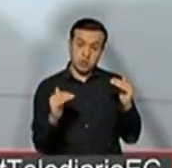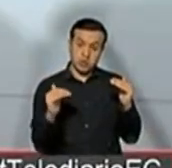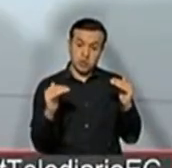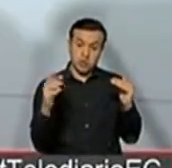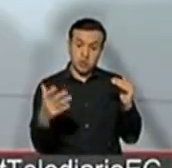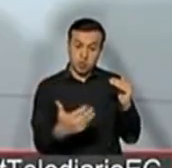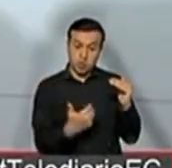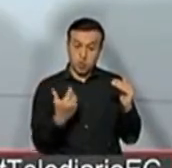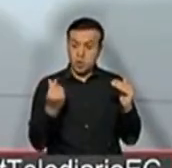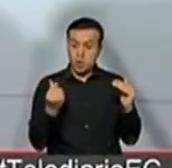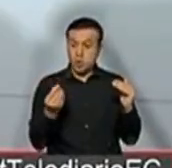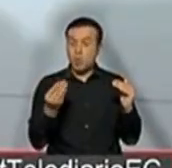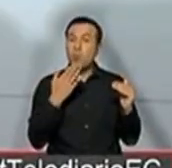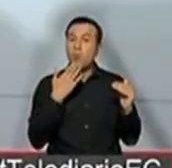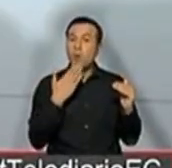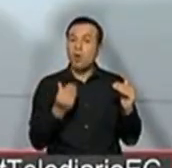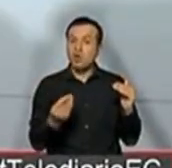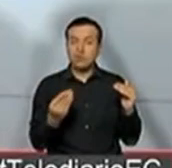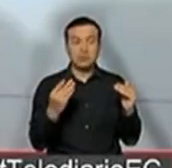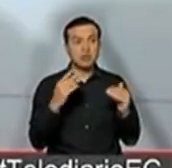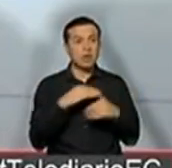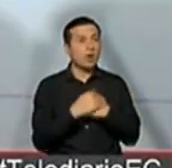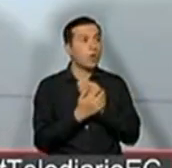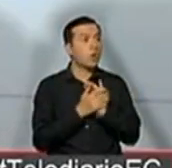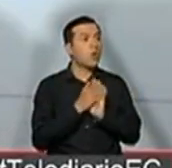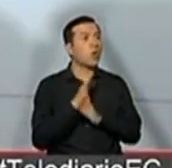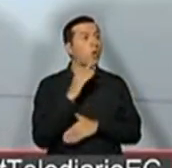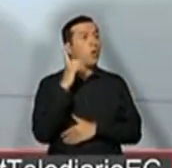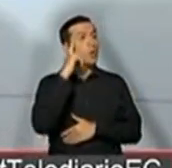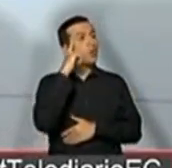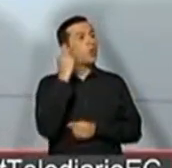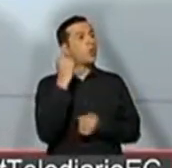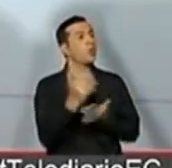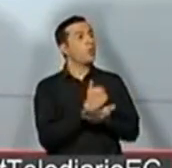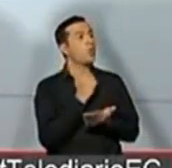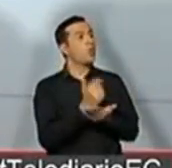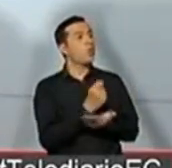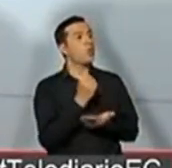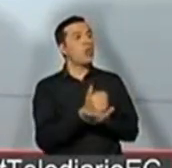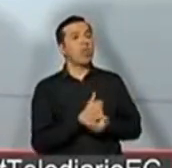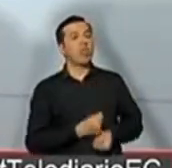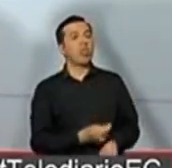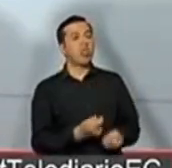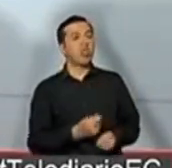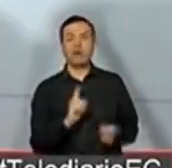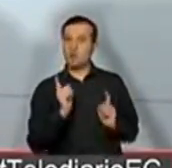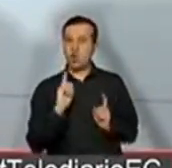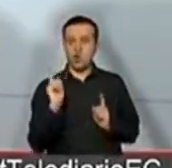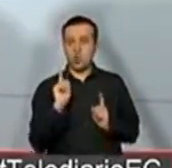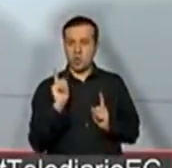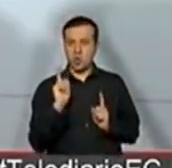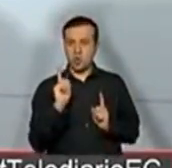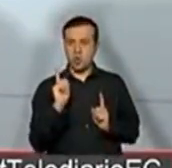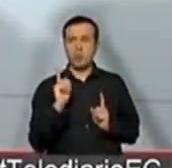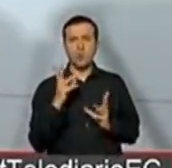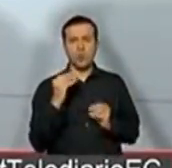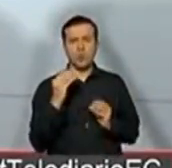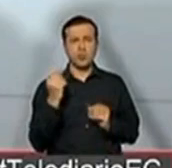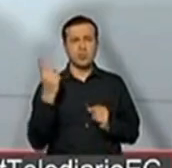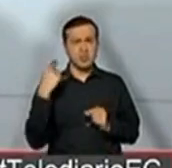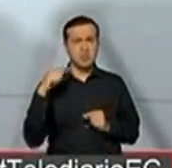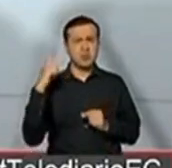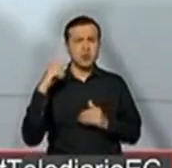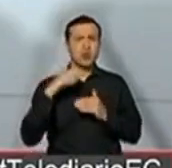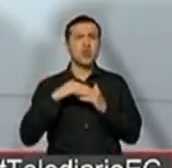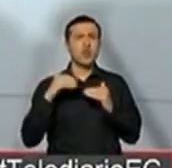fin noble, no para alimentar a una burocracia que se derrocha la plata. Se ha botado miles de millones